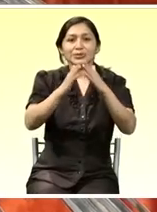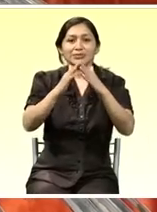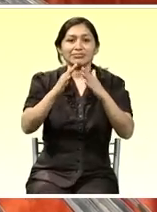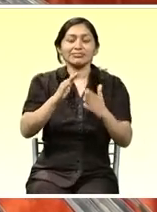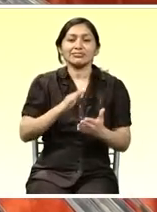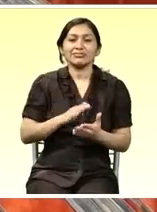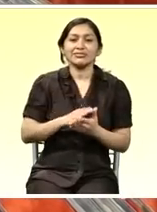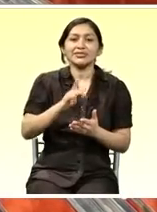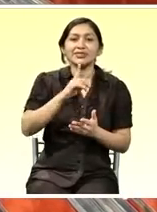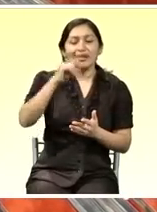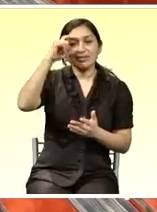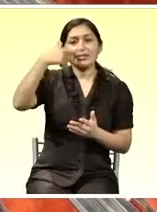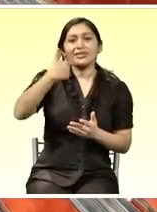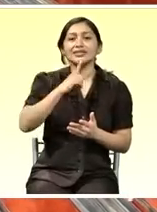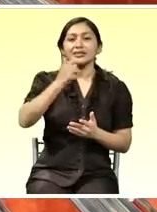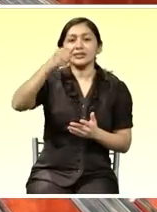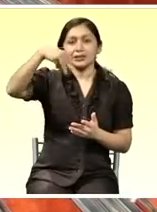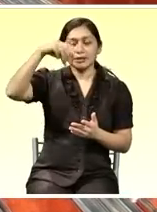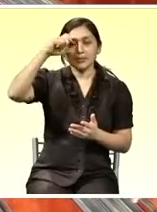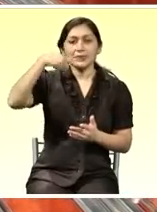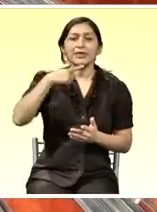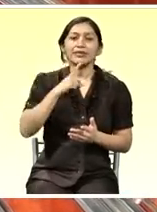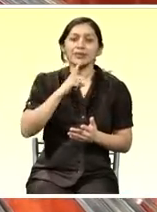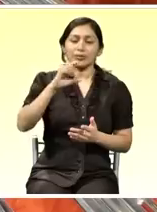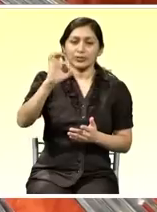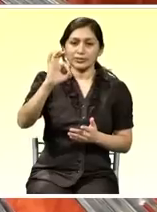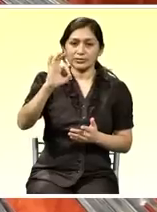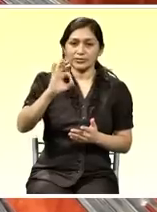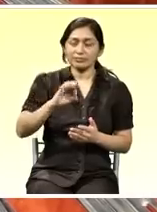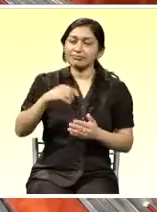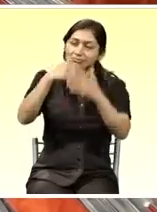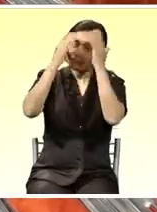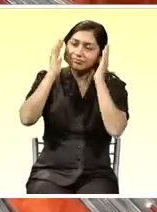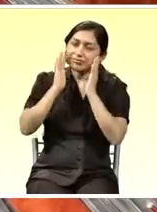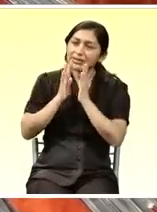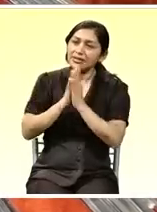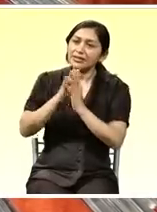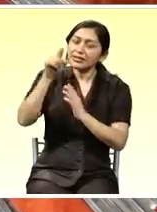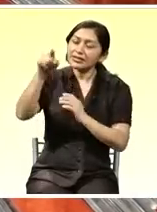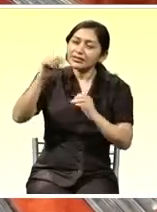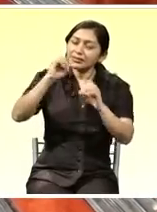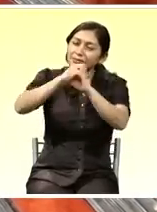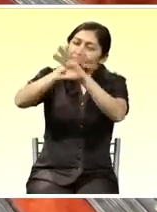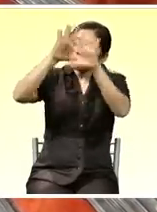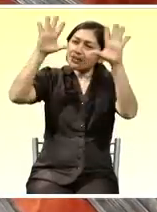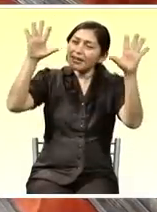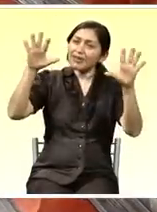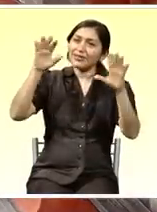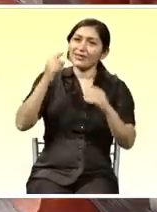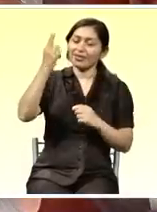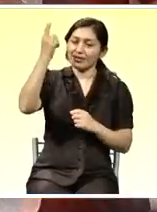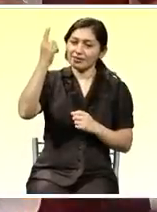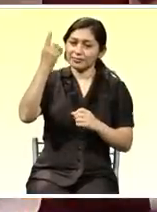Purísima Virgen del Milagro, María, Madre admirable, Milagro de la Gracia,